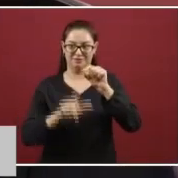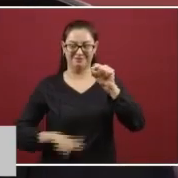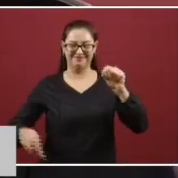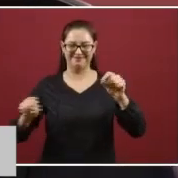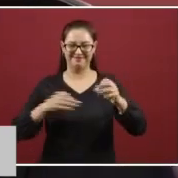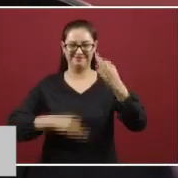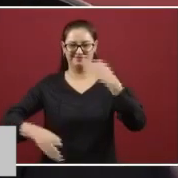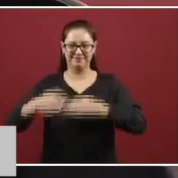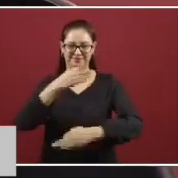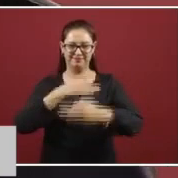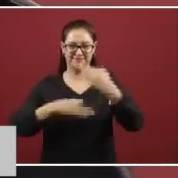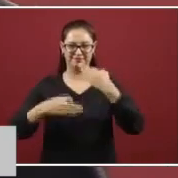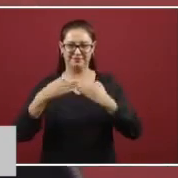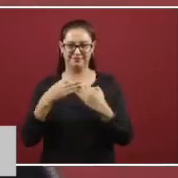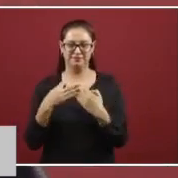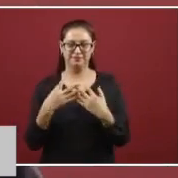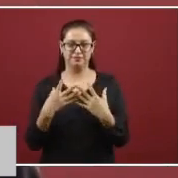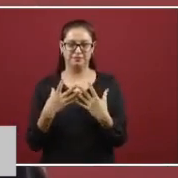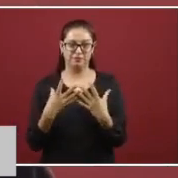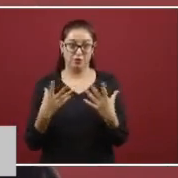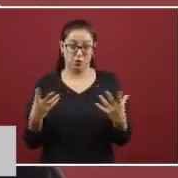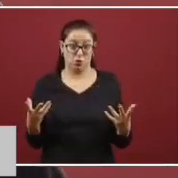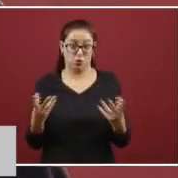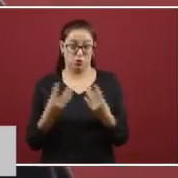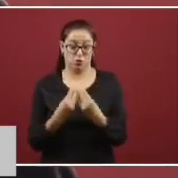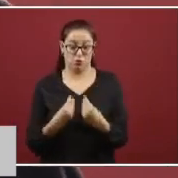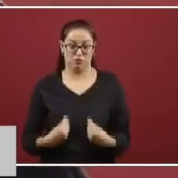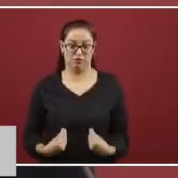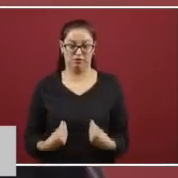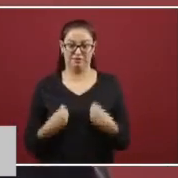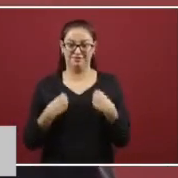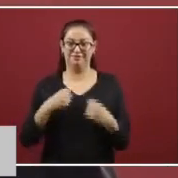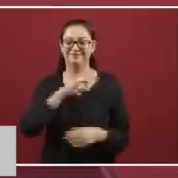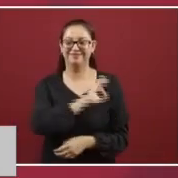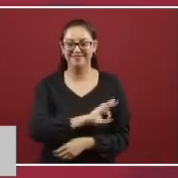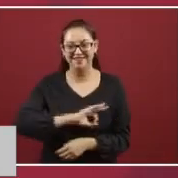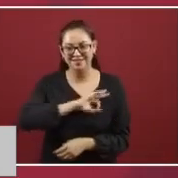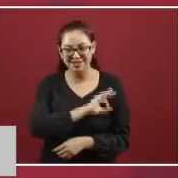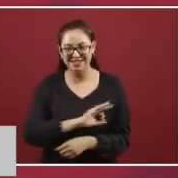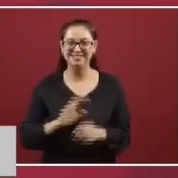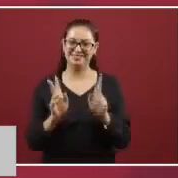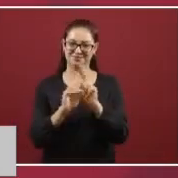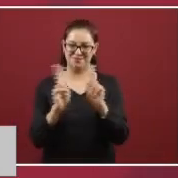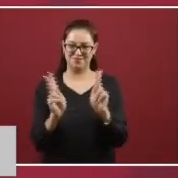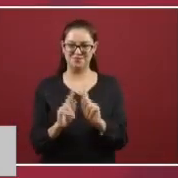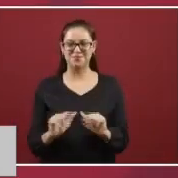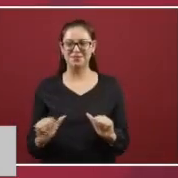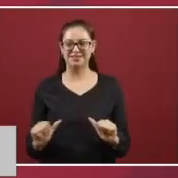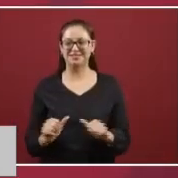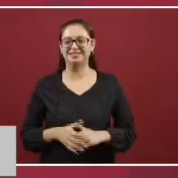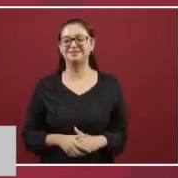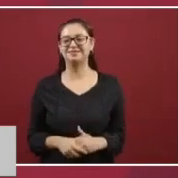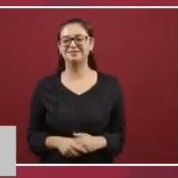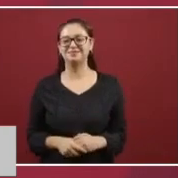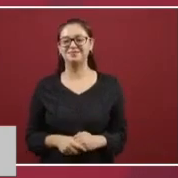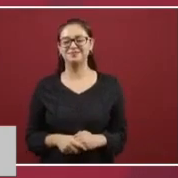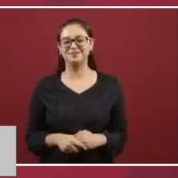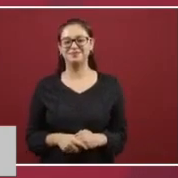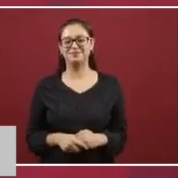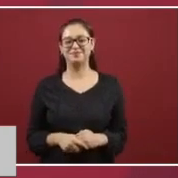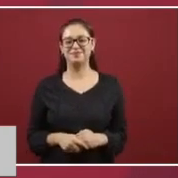Esto como parte de los compromisos. Se espera la aprobación de la ley de austeridad para terminar con los lujos en el gobierno, aunque ya se ha